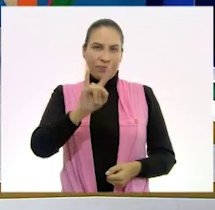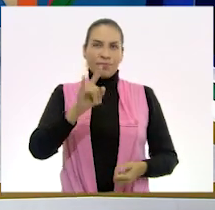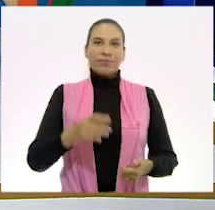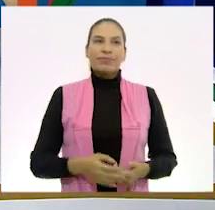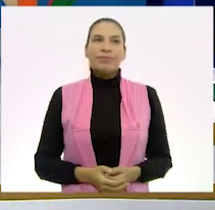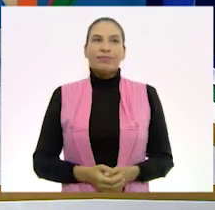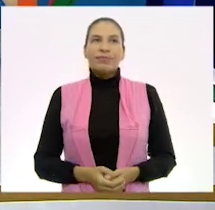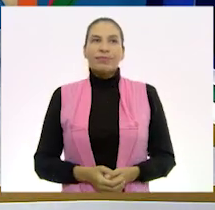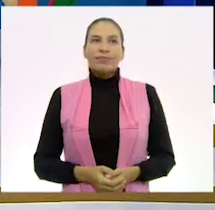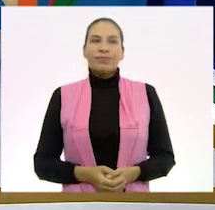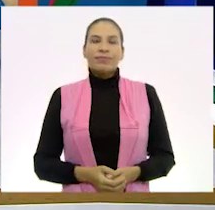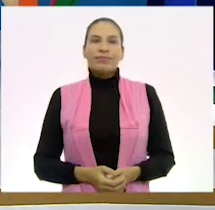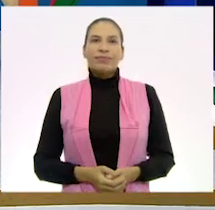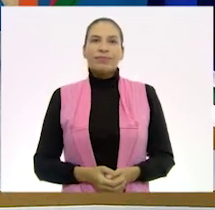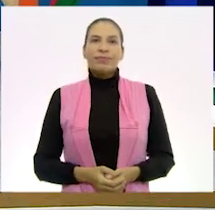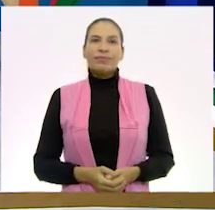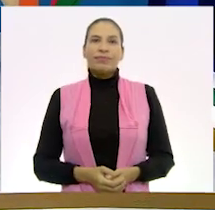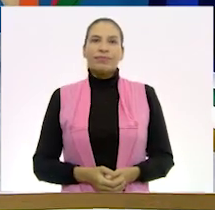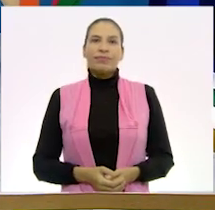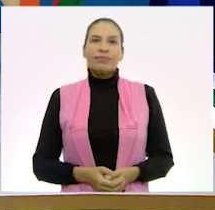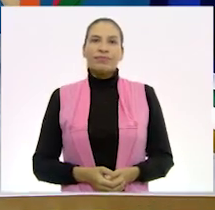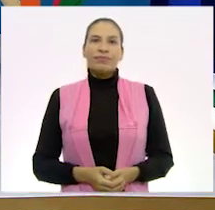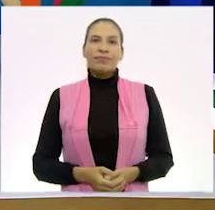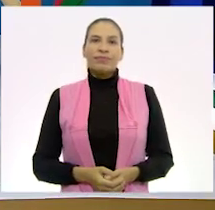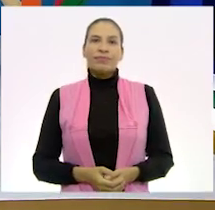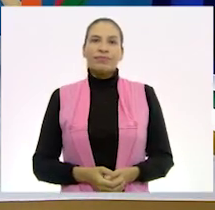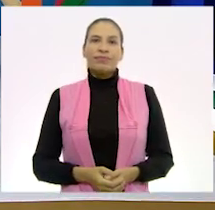¿Aquí? Sí. Gracias.